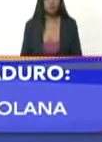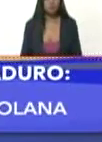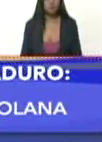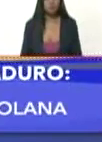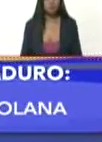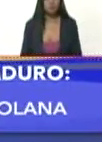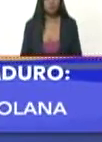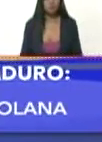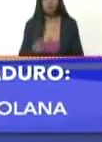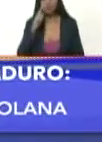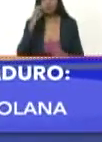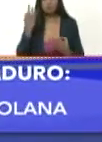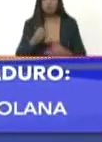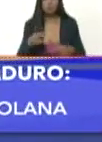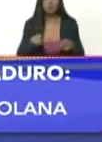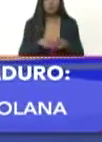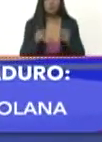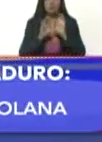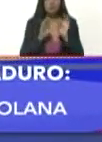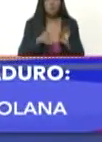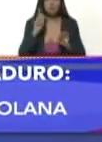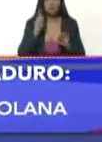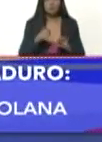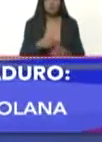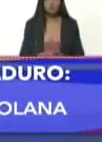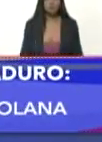con oficiales bisoños,